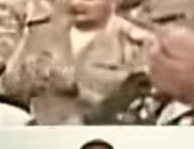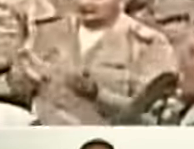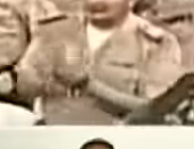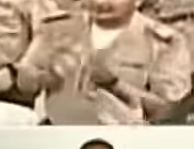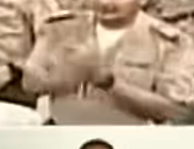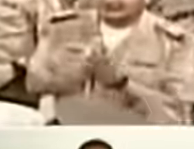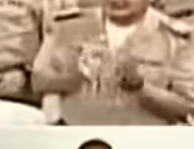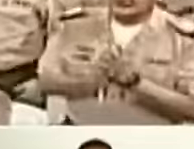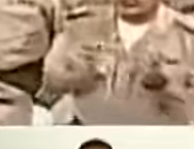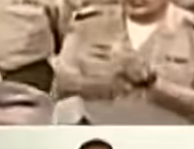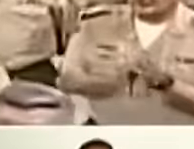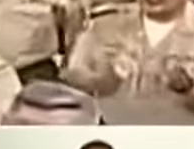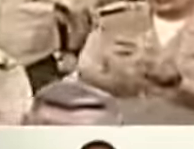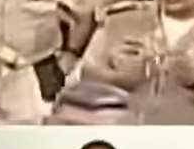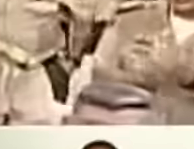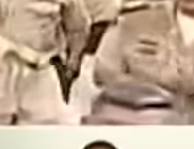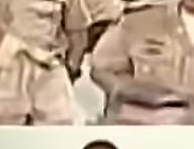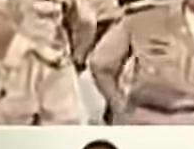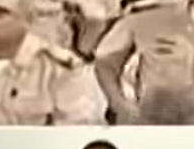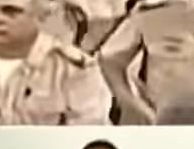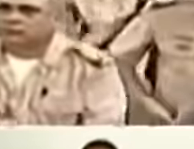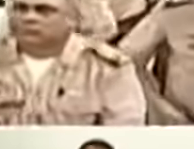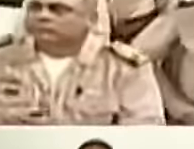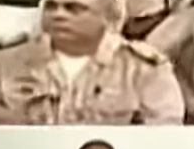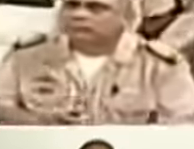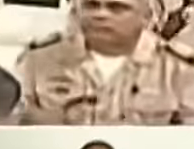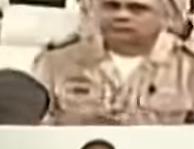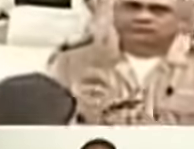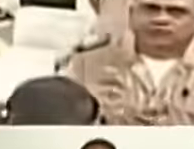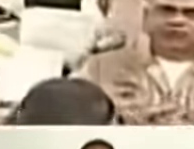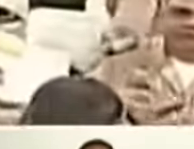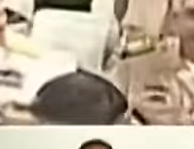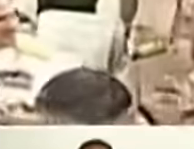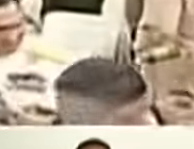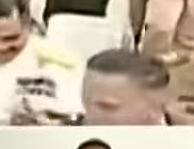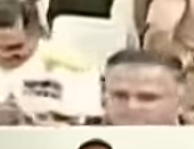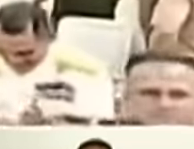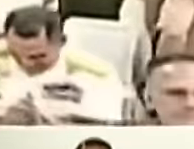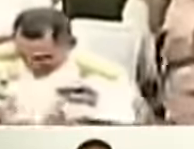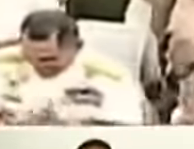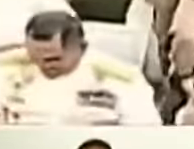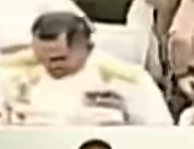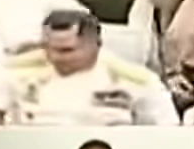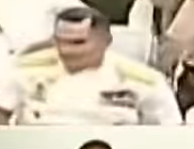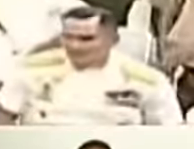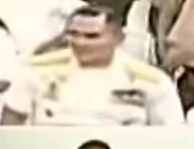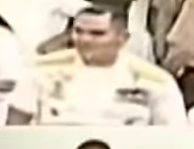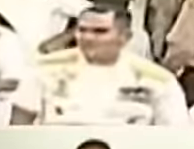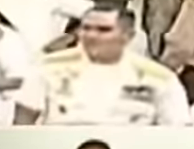¡Música! Gracias, muchachos. Que Dios los bendiga, los cuide, los guarde. Gracias.